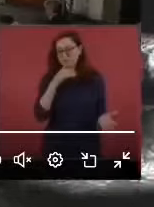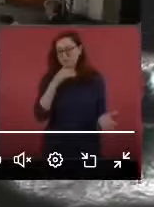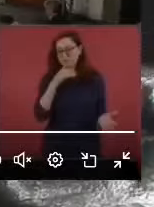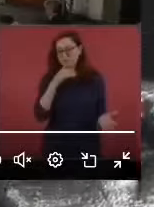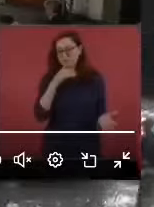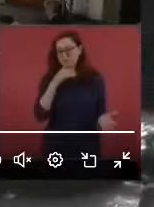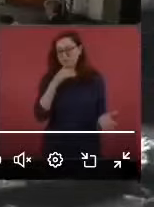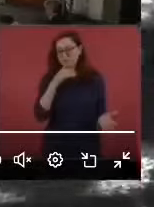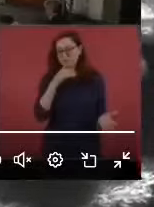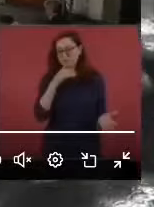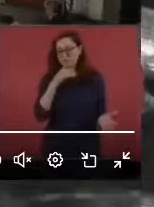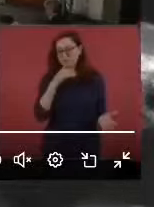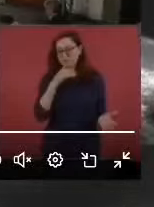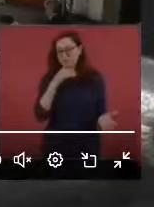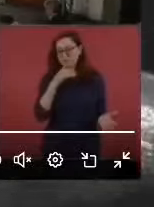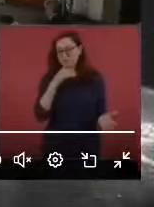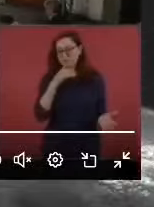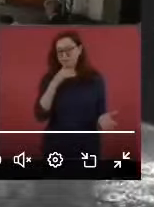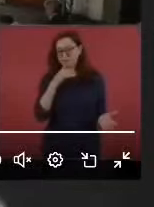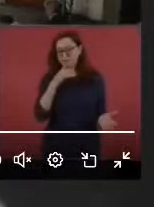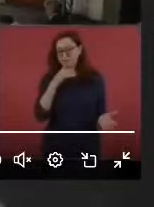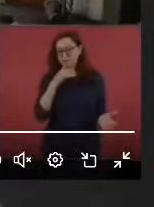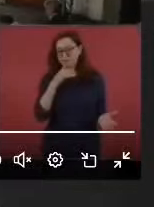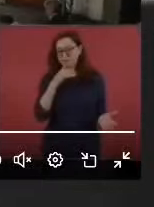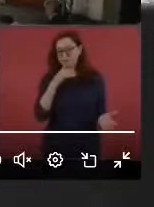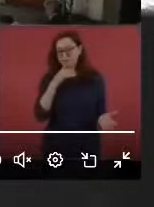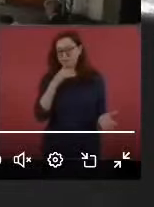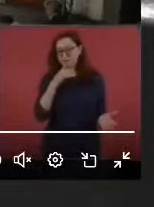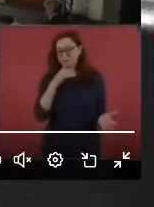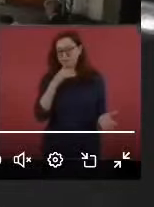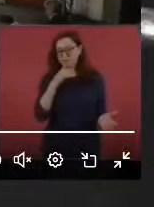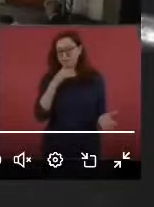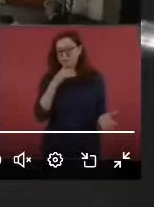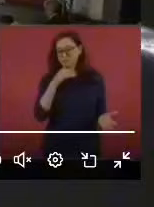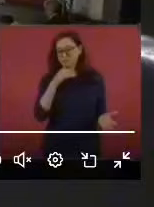ser comunistas, socialistas,